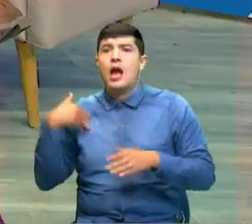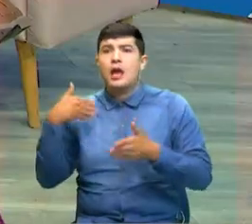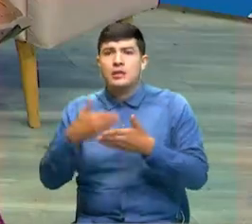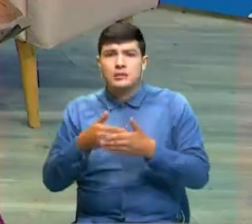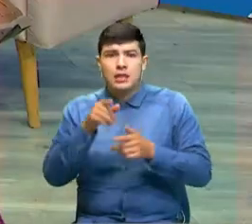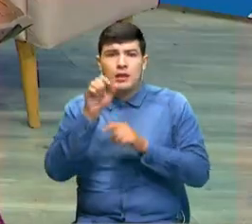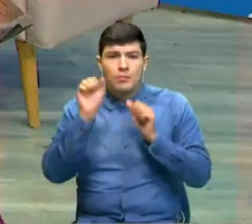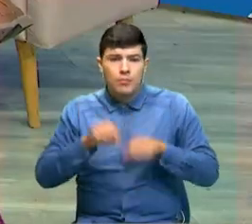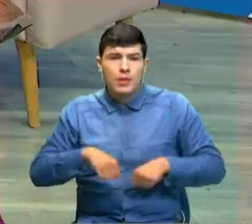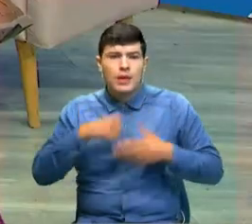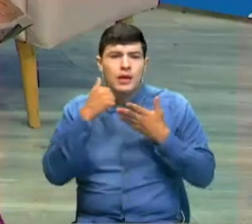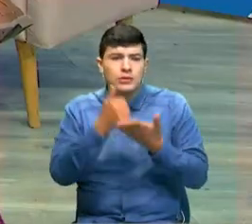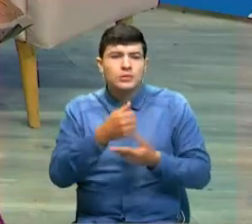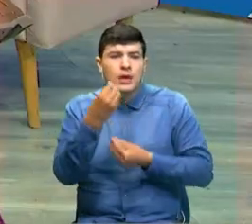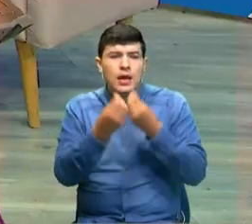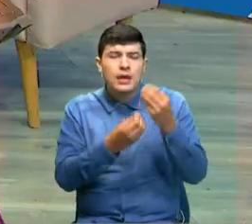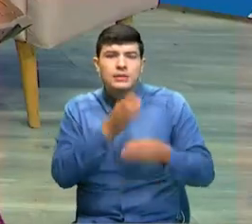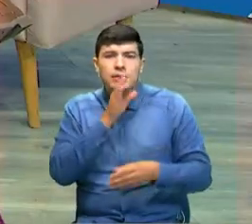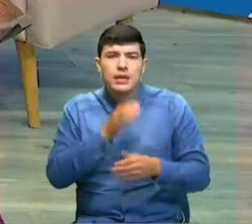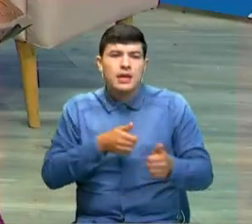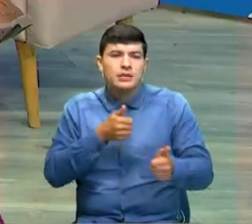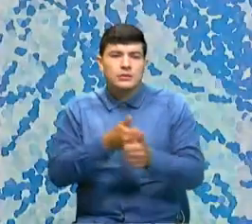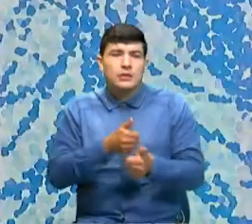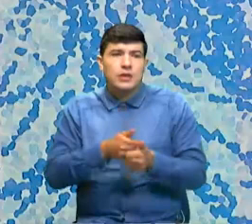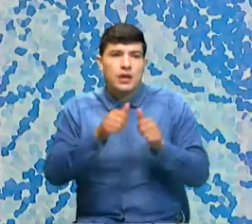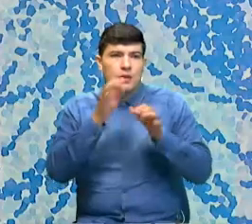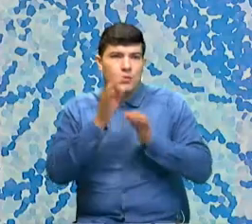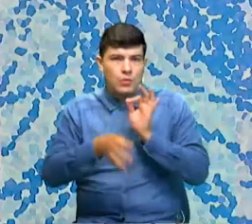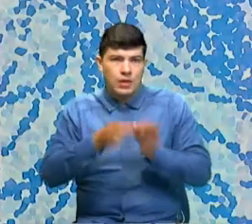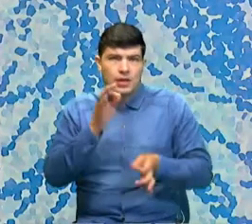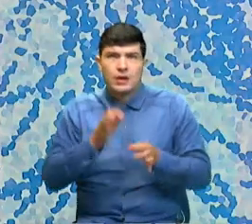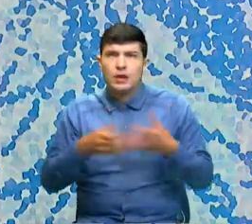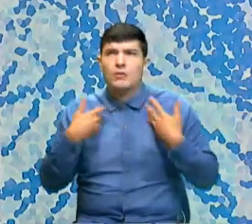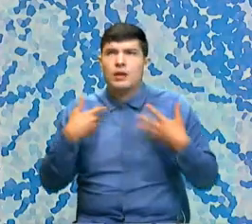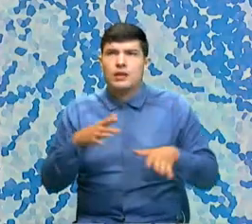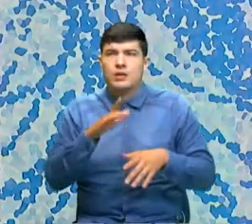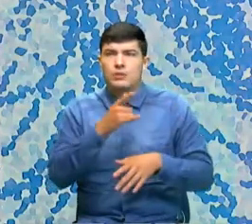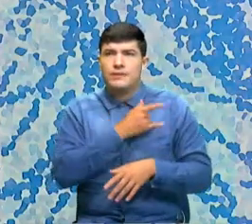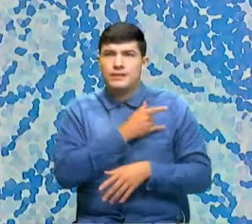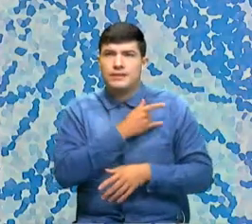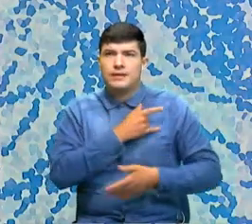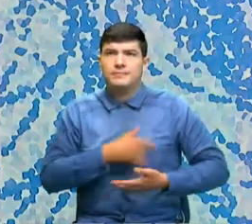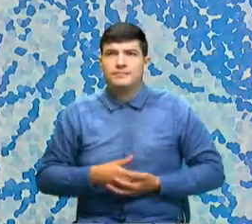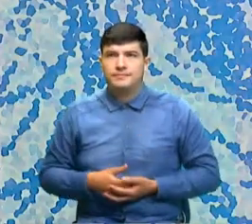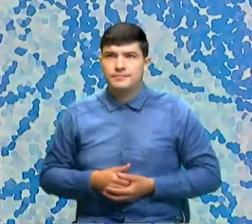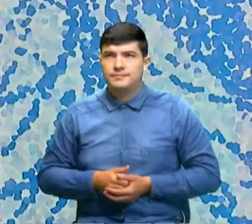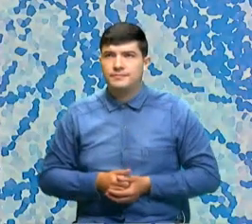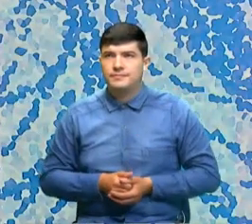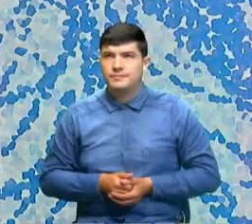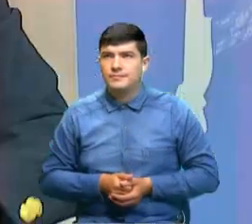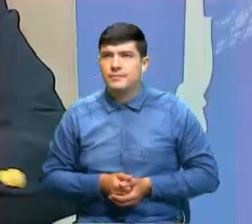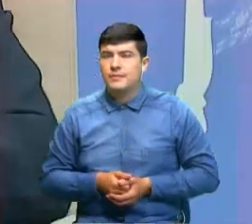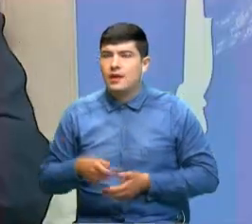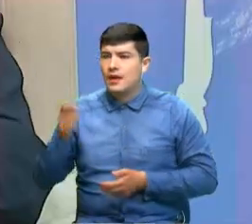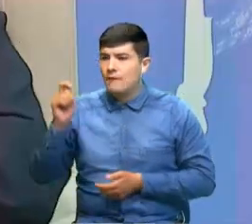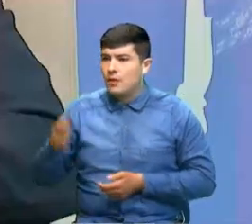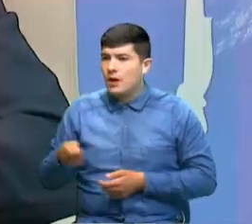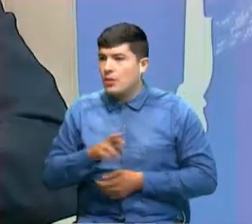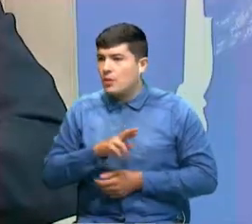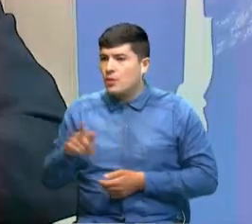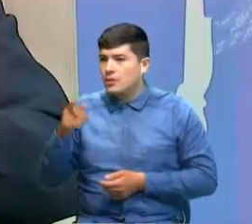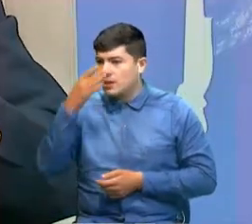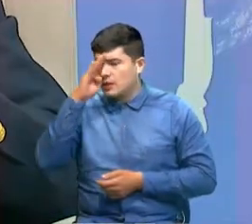ayudársela a realizar en un consultorio jurídico de cualquier universidad. Abogado, tenemos una